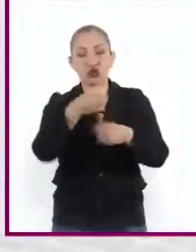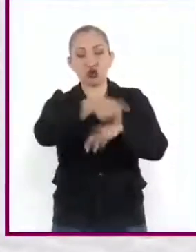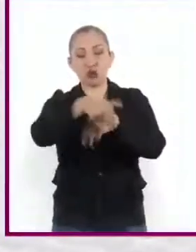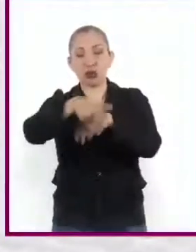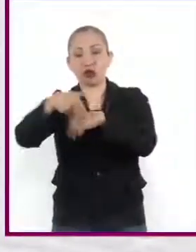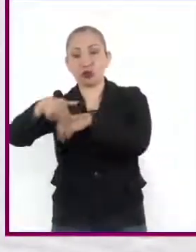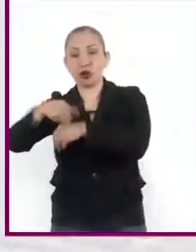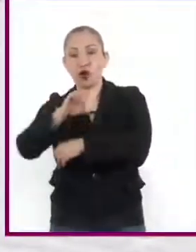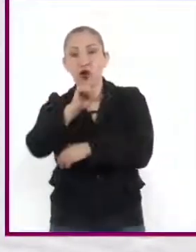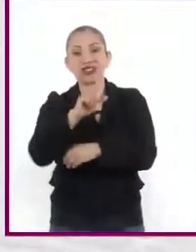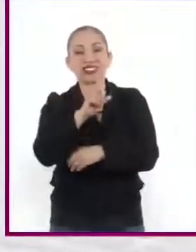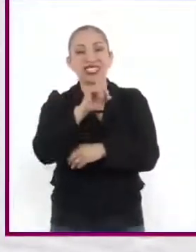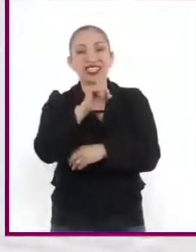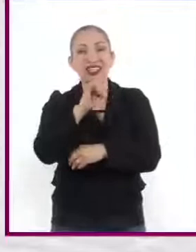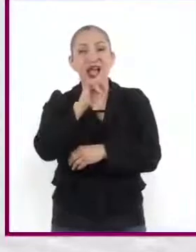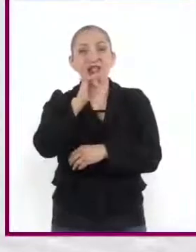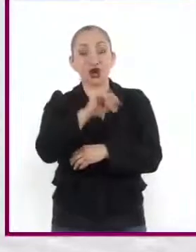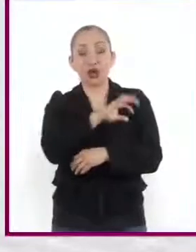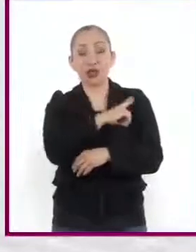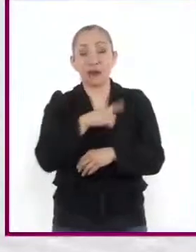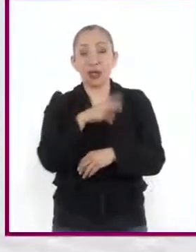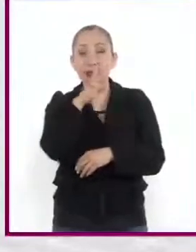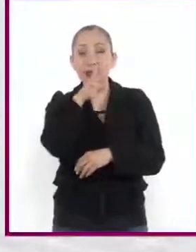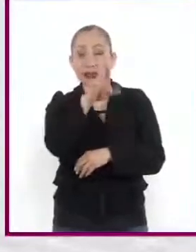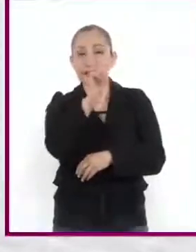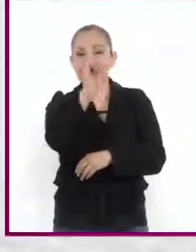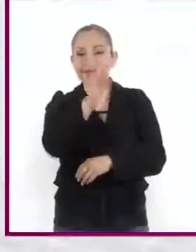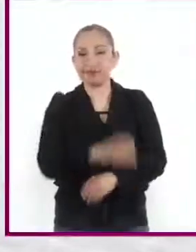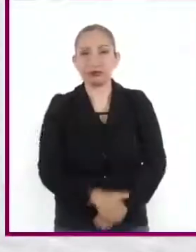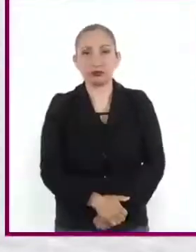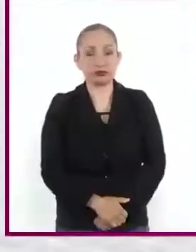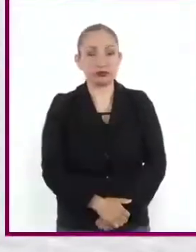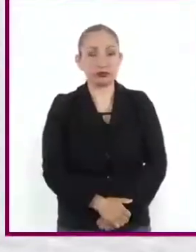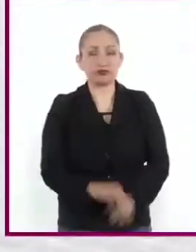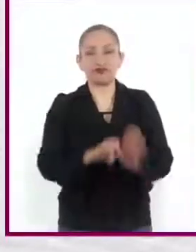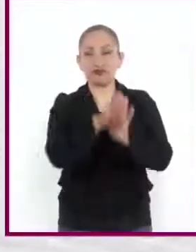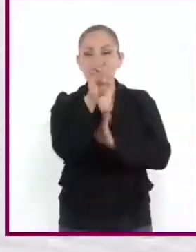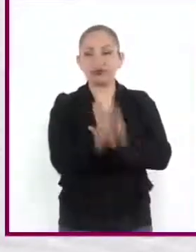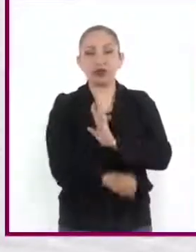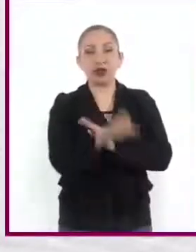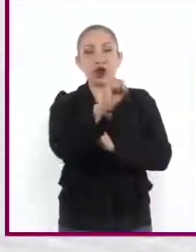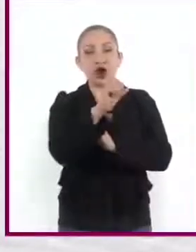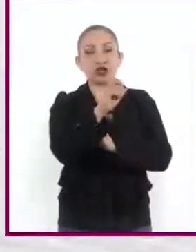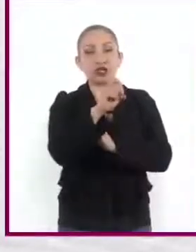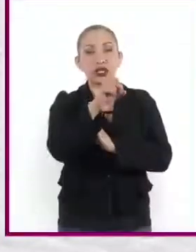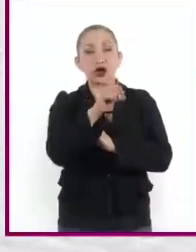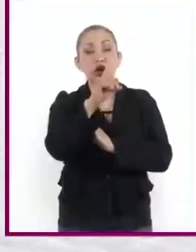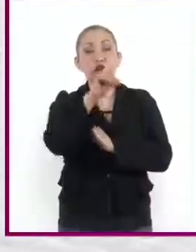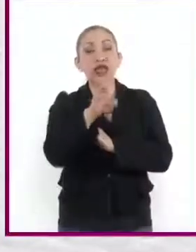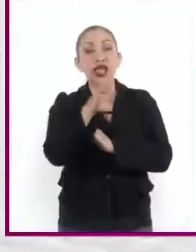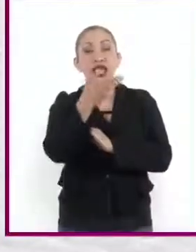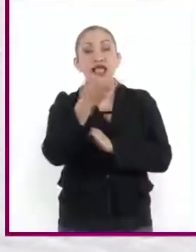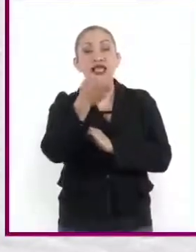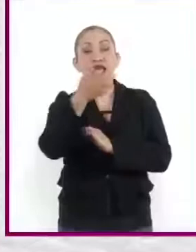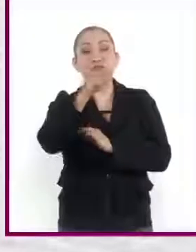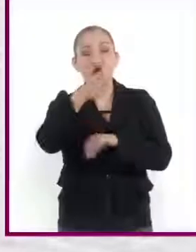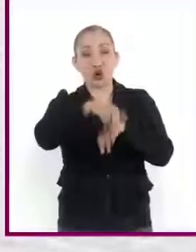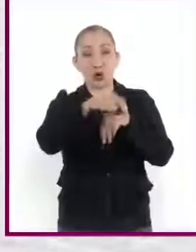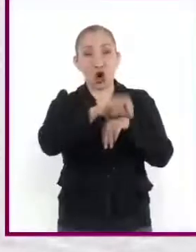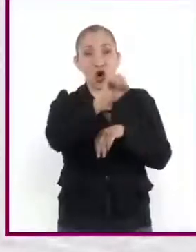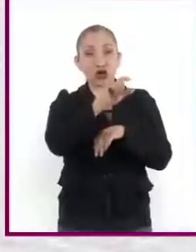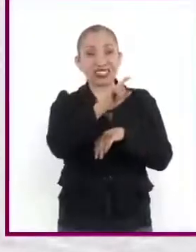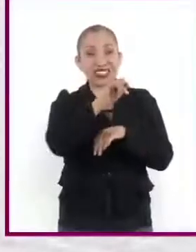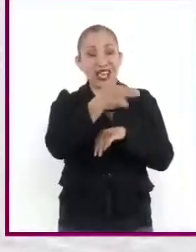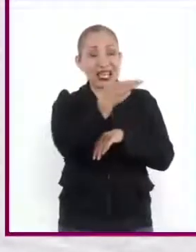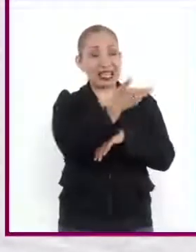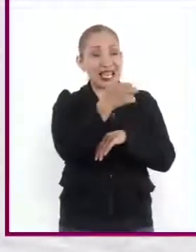de oxidación de los elementos debe ser igual a 0. Por ejemplo, en el óxido de hierro, los números de oxidación